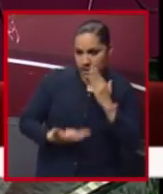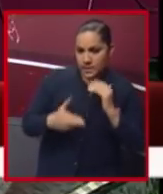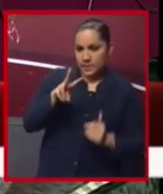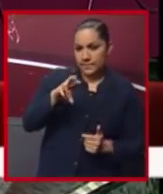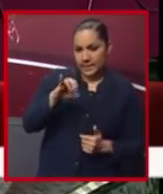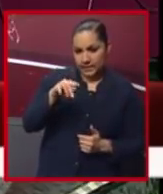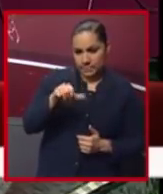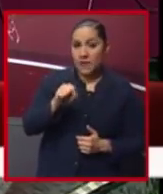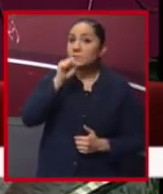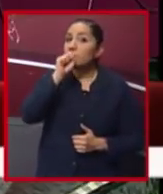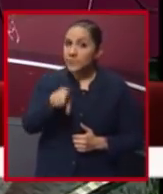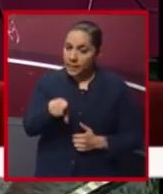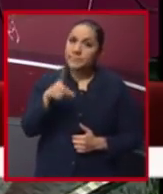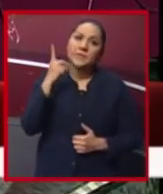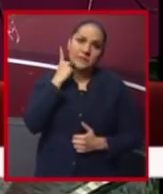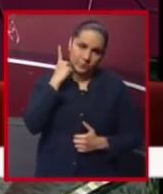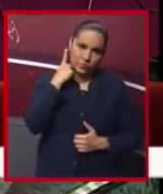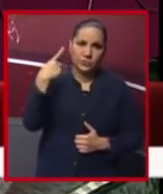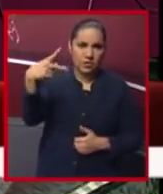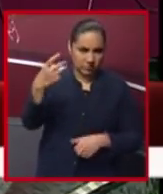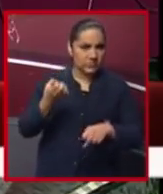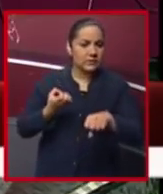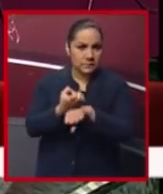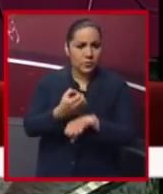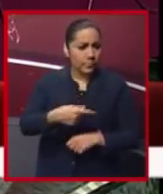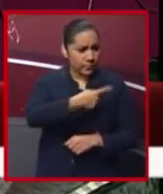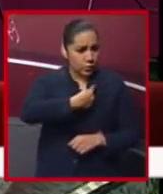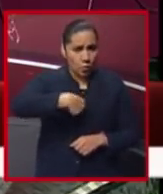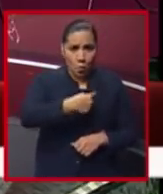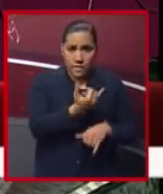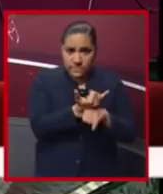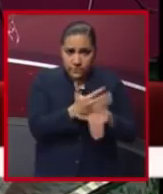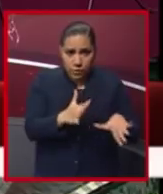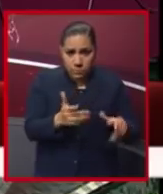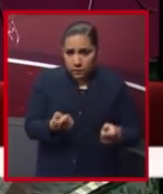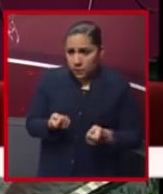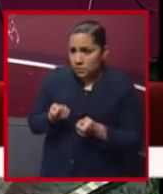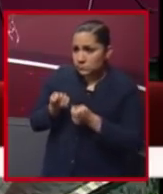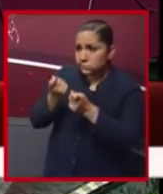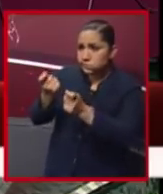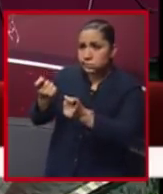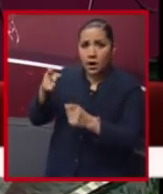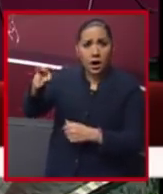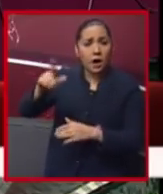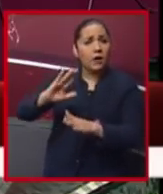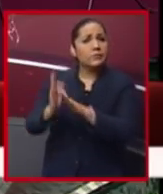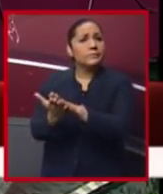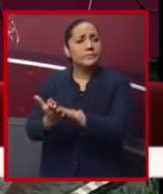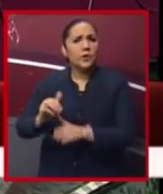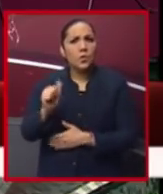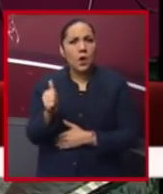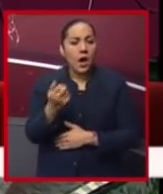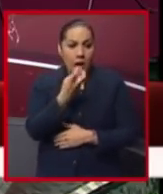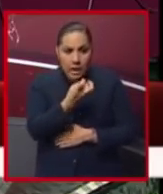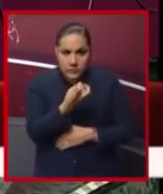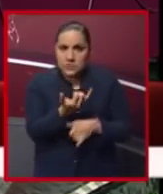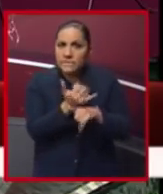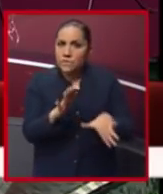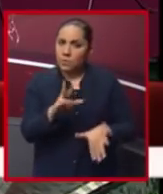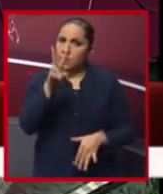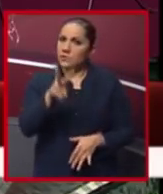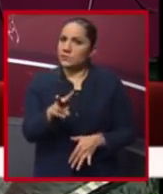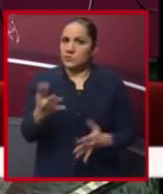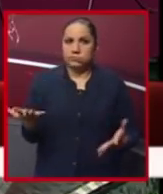están nuestra información y nosotros consideramos que es una información valiosa y útil y demandamos que